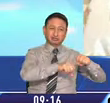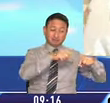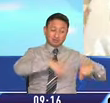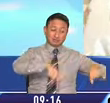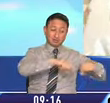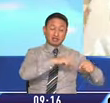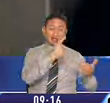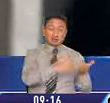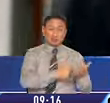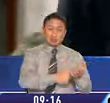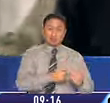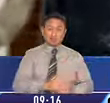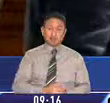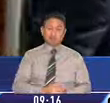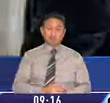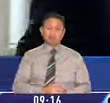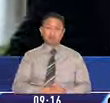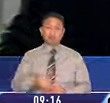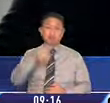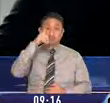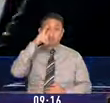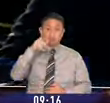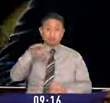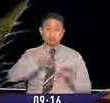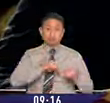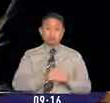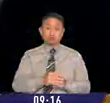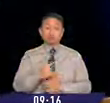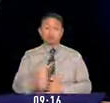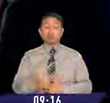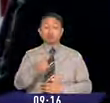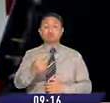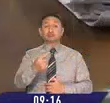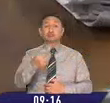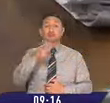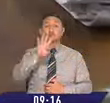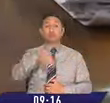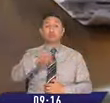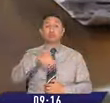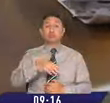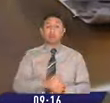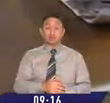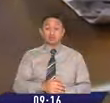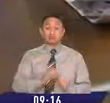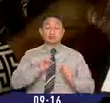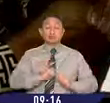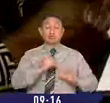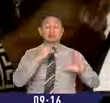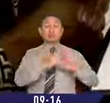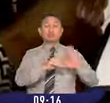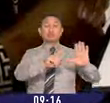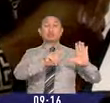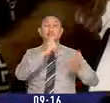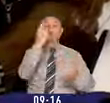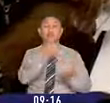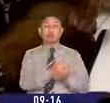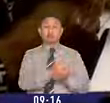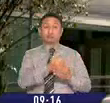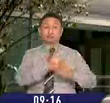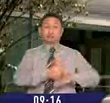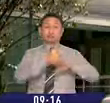instalan las camaroneras. Guillermo Lasso indicó que en los próximos 4 meses plantea enviar 6 decretos a la